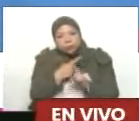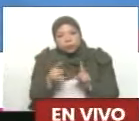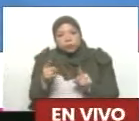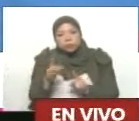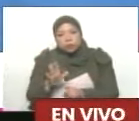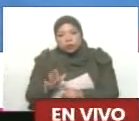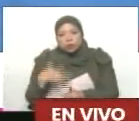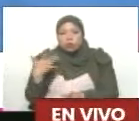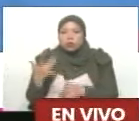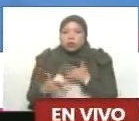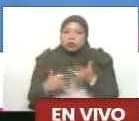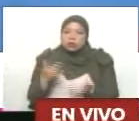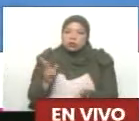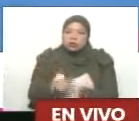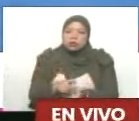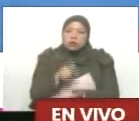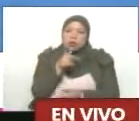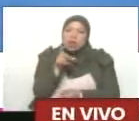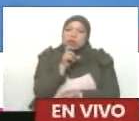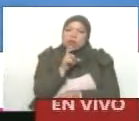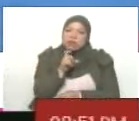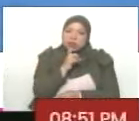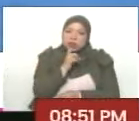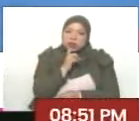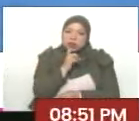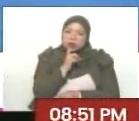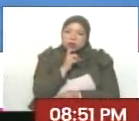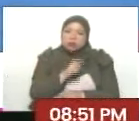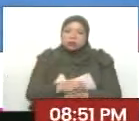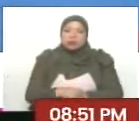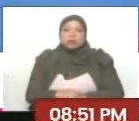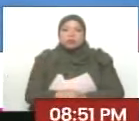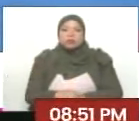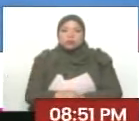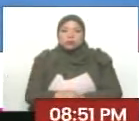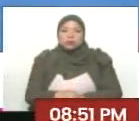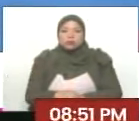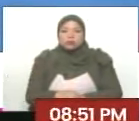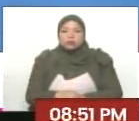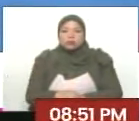que pudiera ser cruda y dura, Pascual.